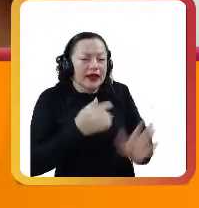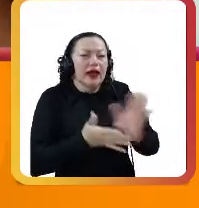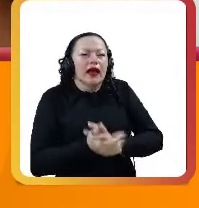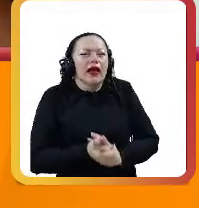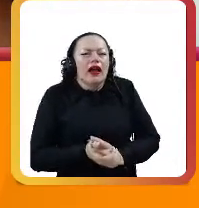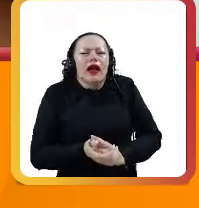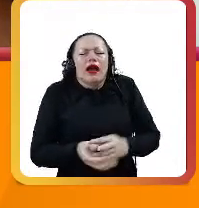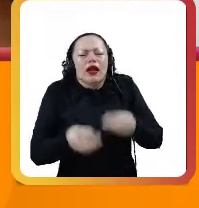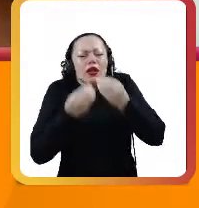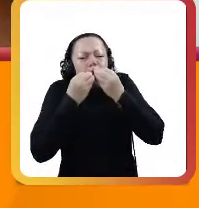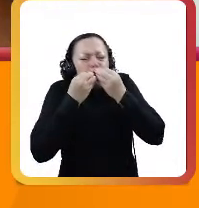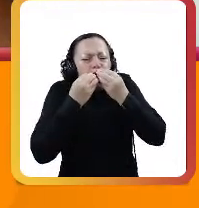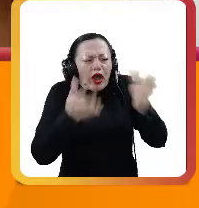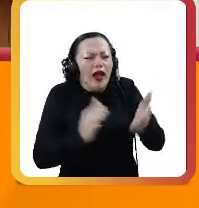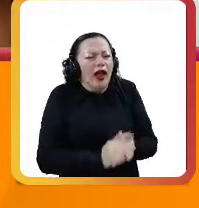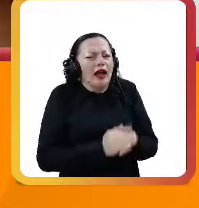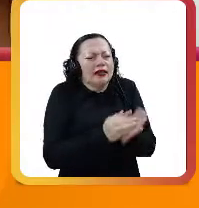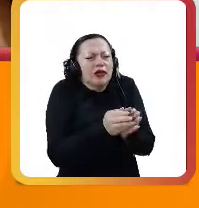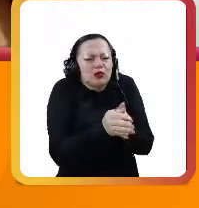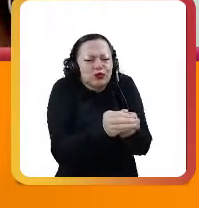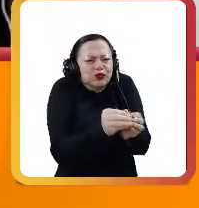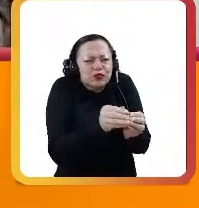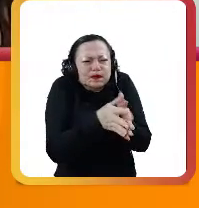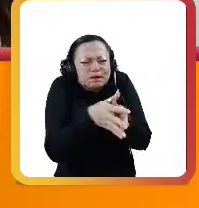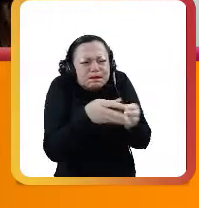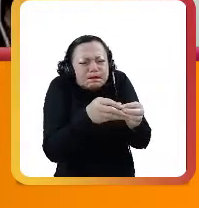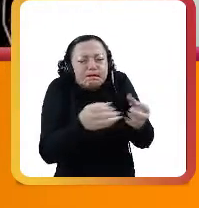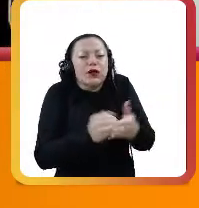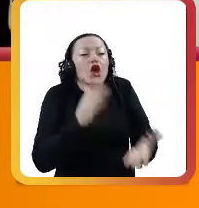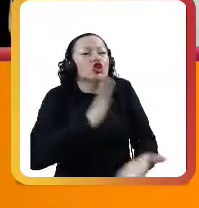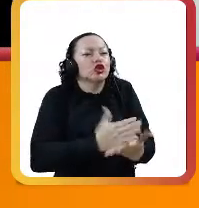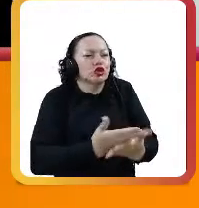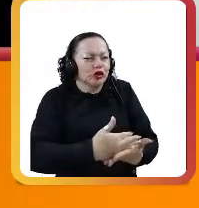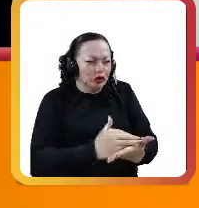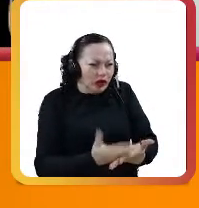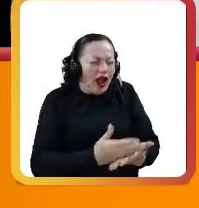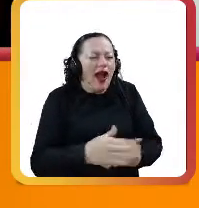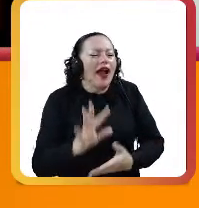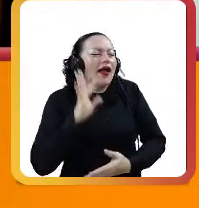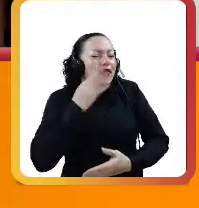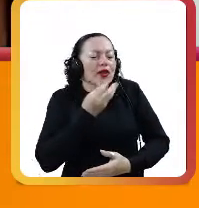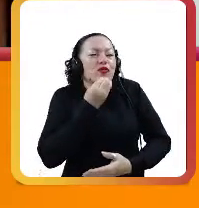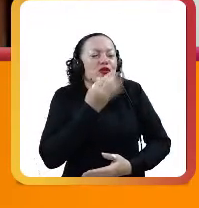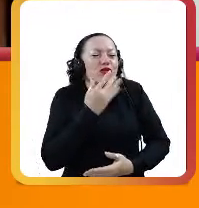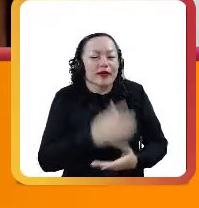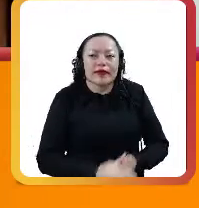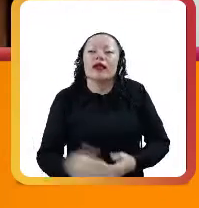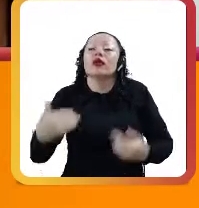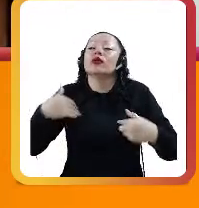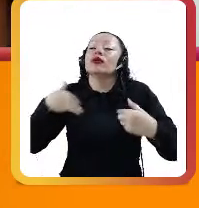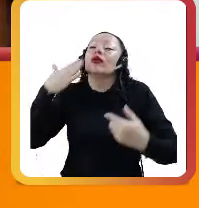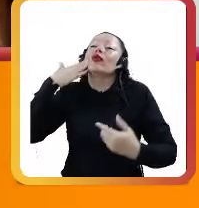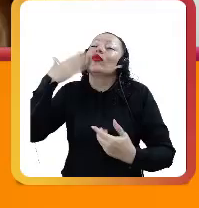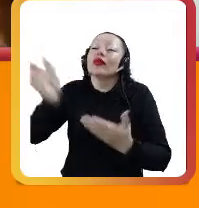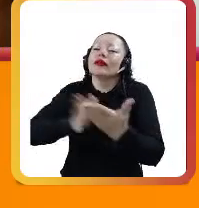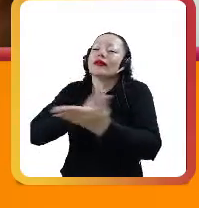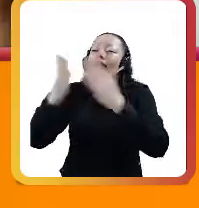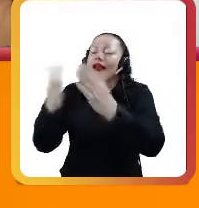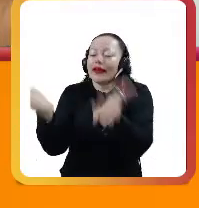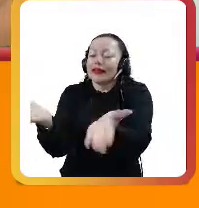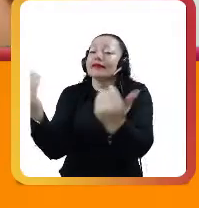de yucas. ¡Upa! Súper deliciosos. Bueno, pan de yucas para los que no saben.